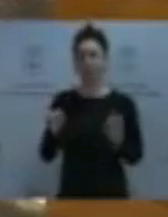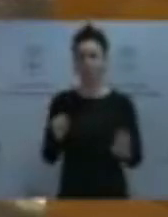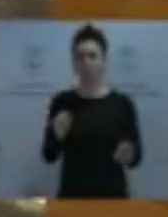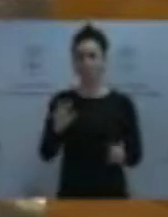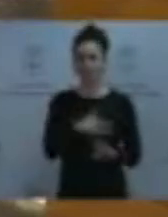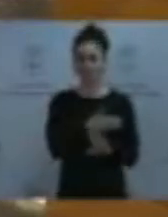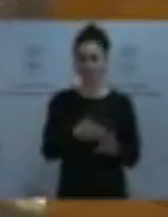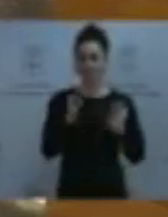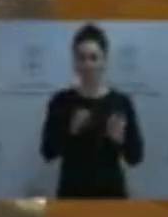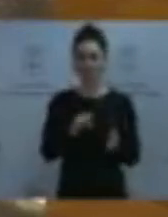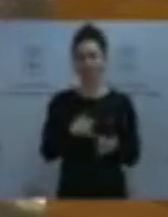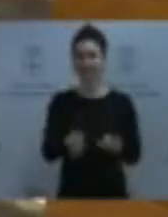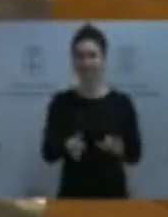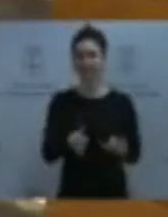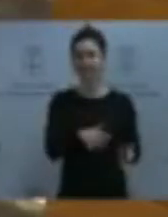a